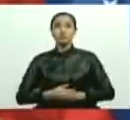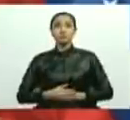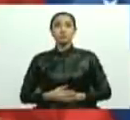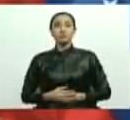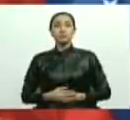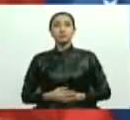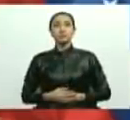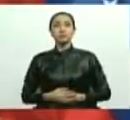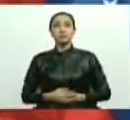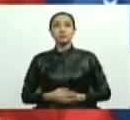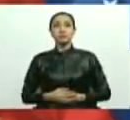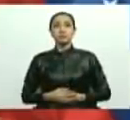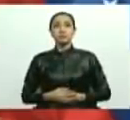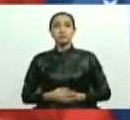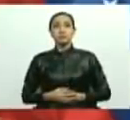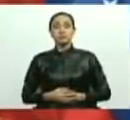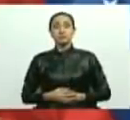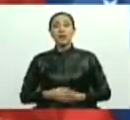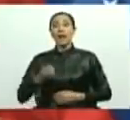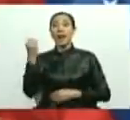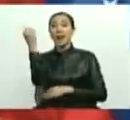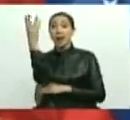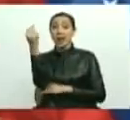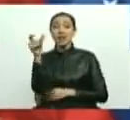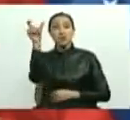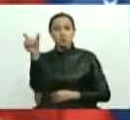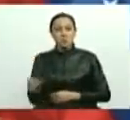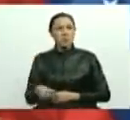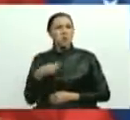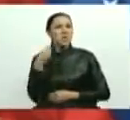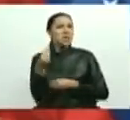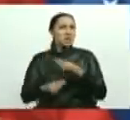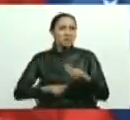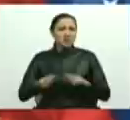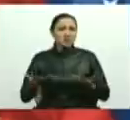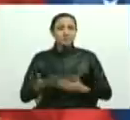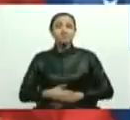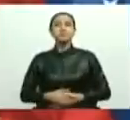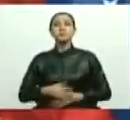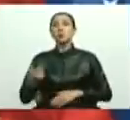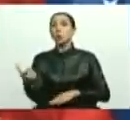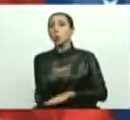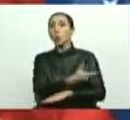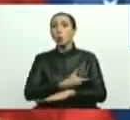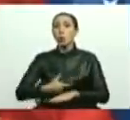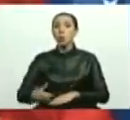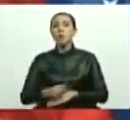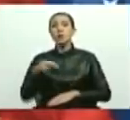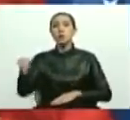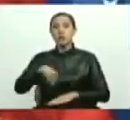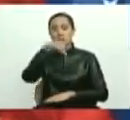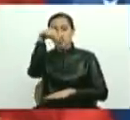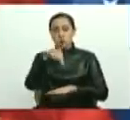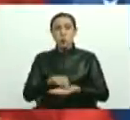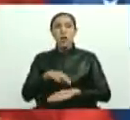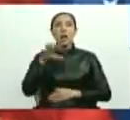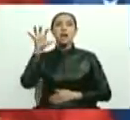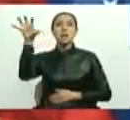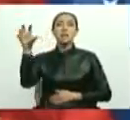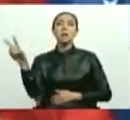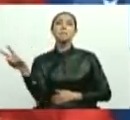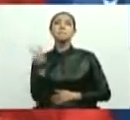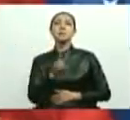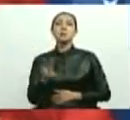Para rematar, en esas declaraciones también se refiere al gobierno nacional, al Estado venezolano, como